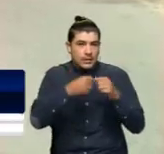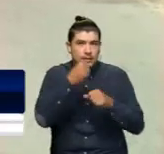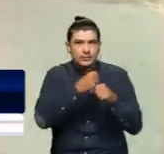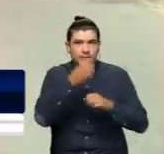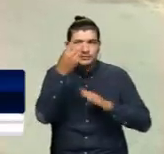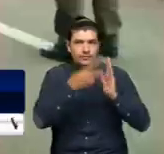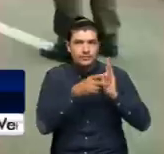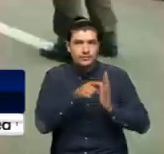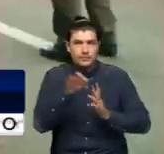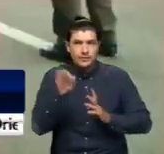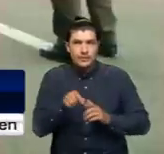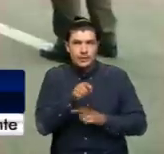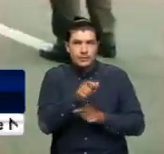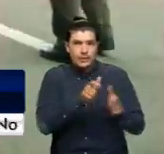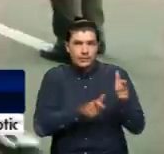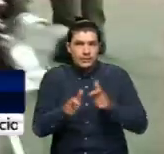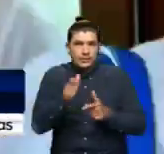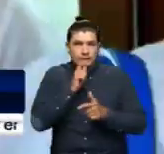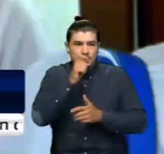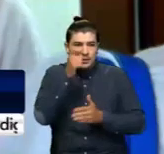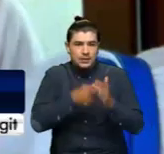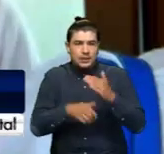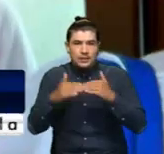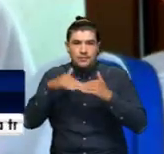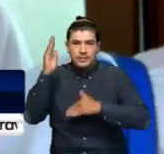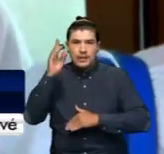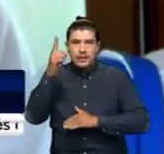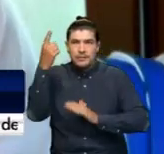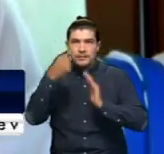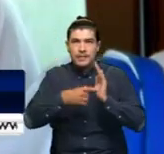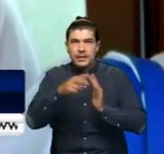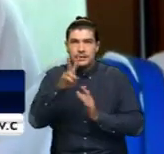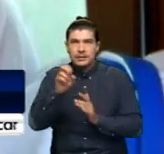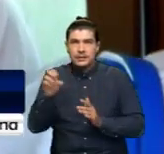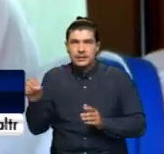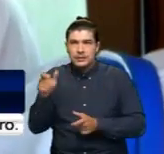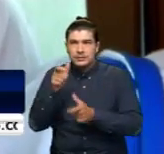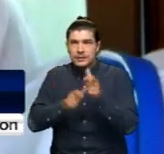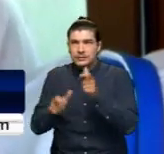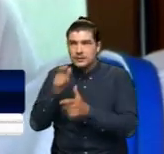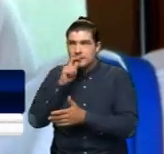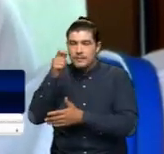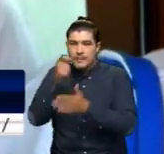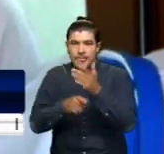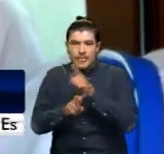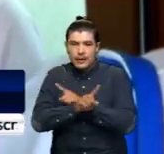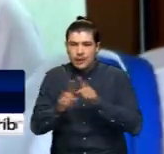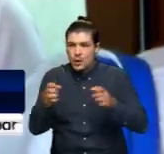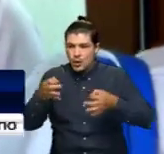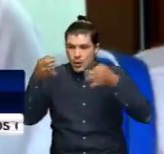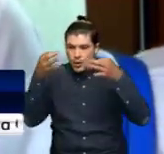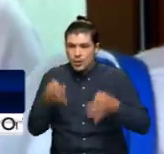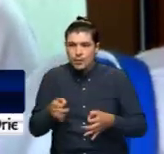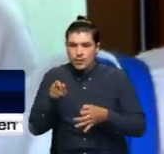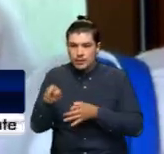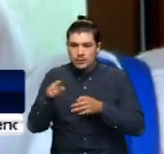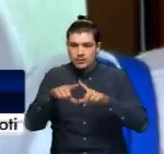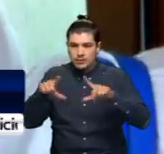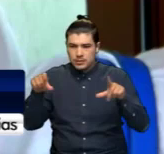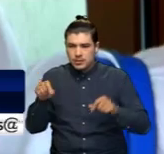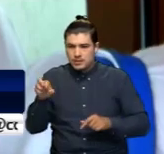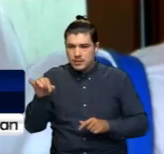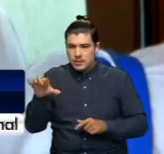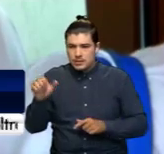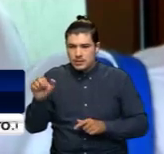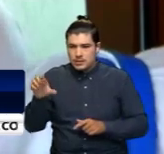de pico y placa fue en aumento. Más de 1.700 infractores que violaron pues la medida de pico y placa en